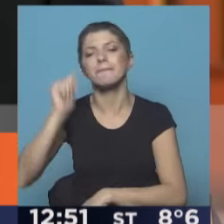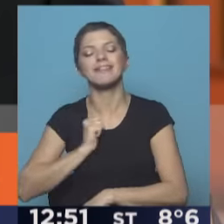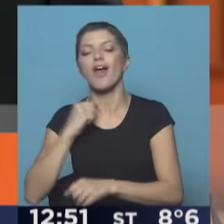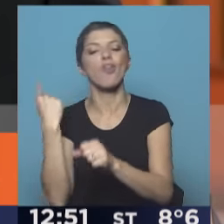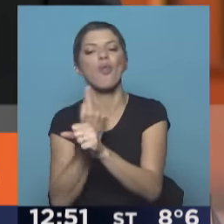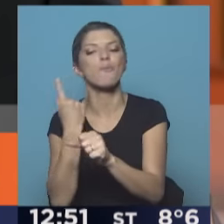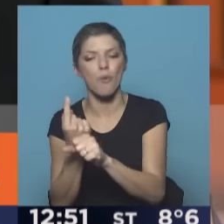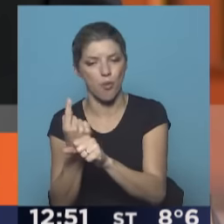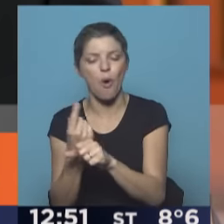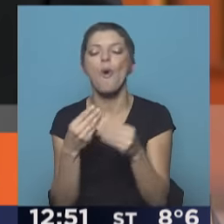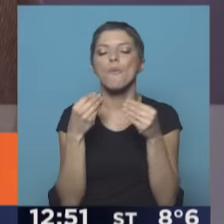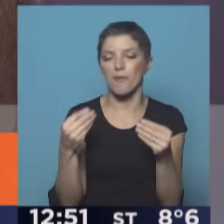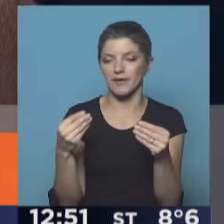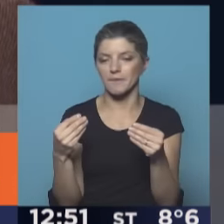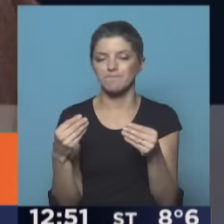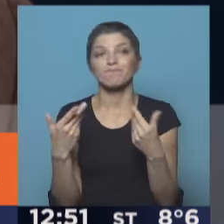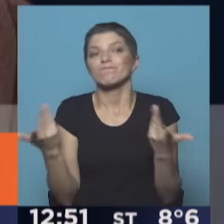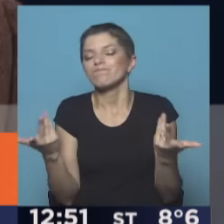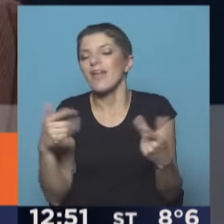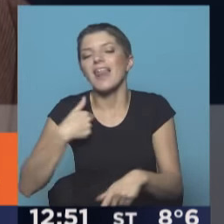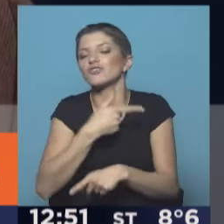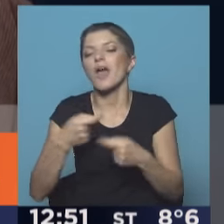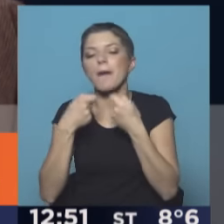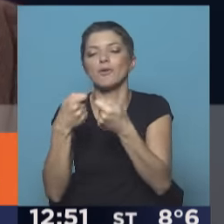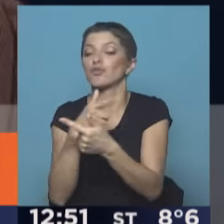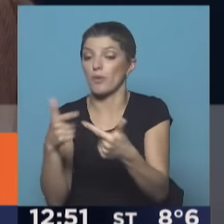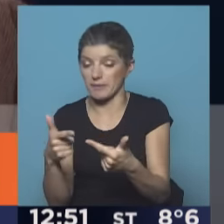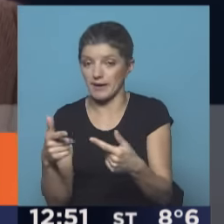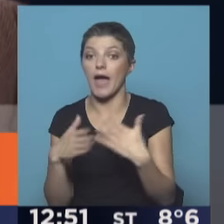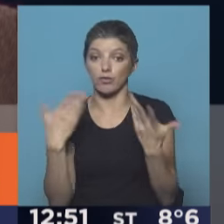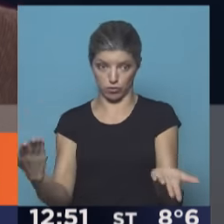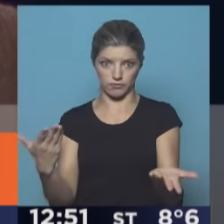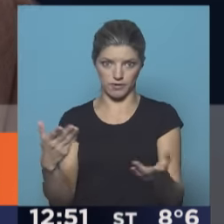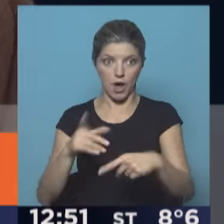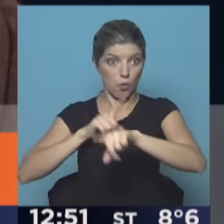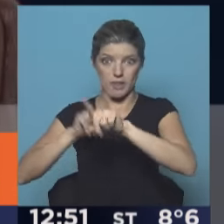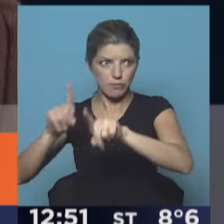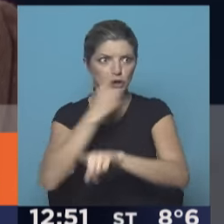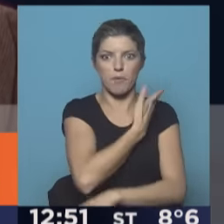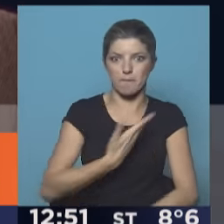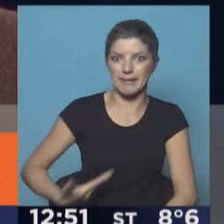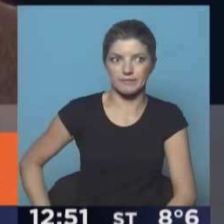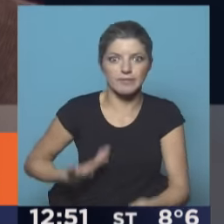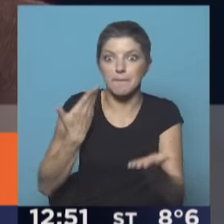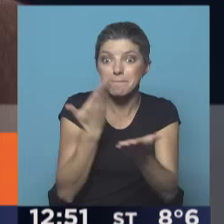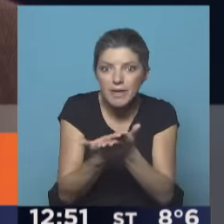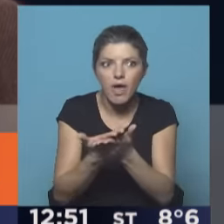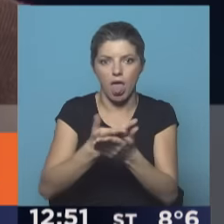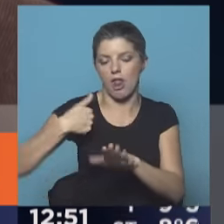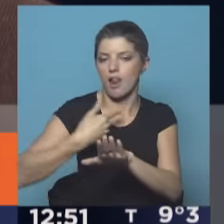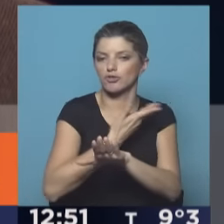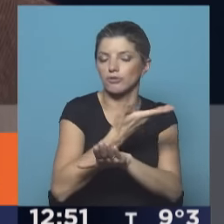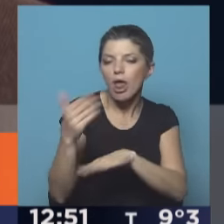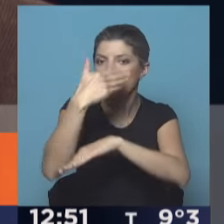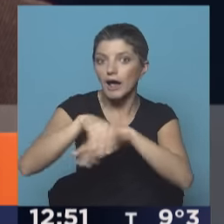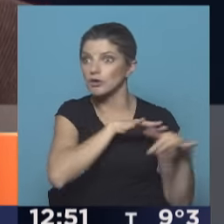lo habían o no tenían el apoyo popular por lo tanto cuando erdogan llama a la gente de salir en la calle y tiene el